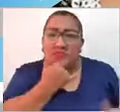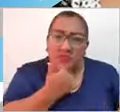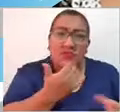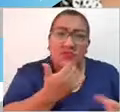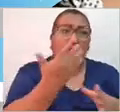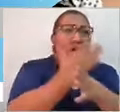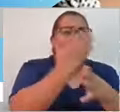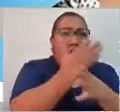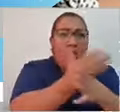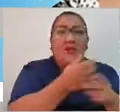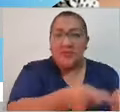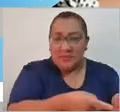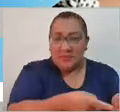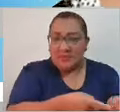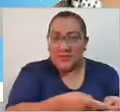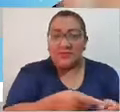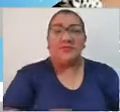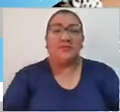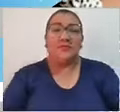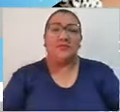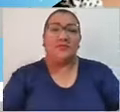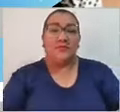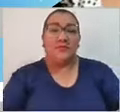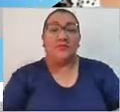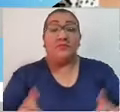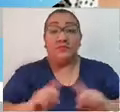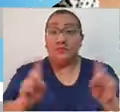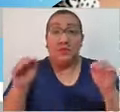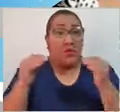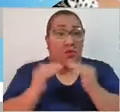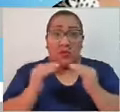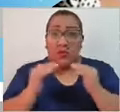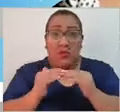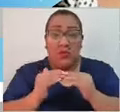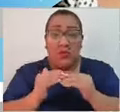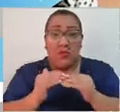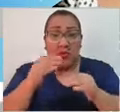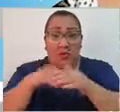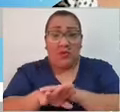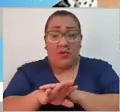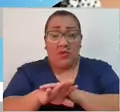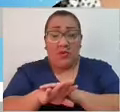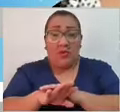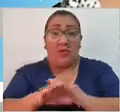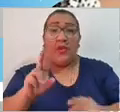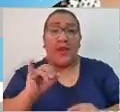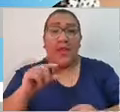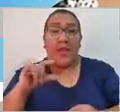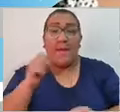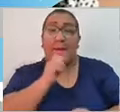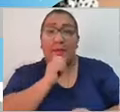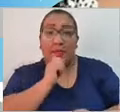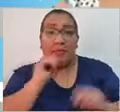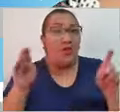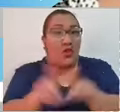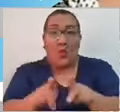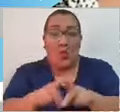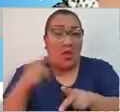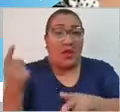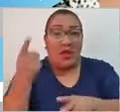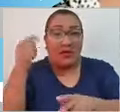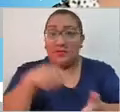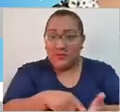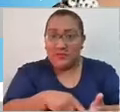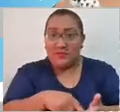hostigamiento sexual. Sin embargo, al igual que en el régimen privado, como decía, hay aspectos generales, en el